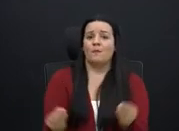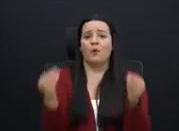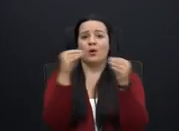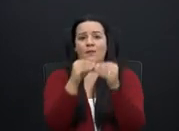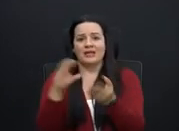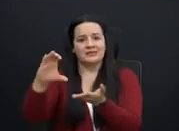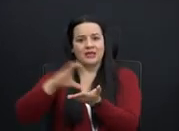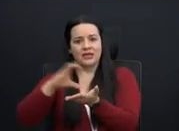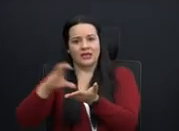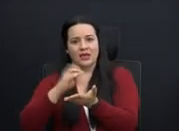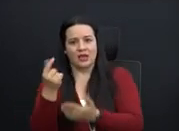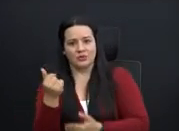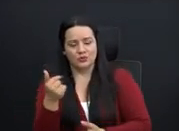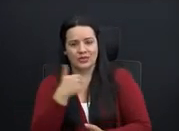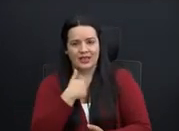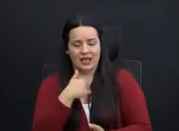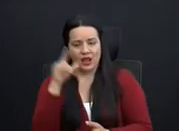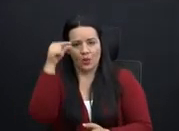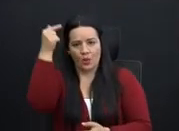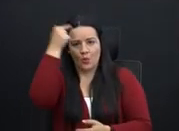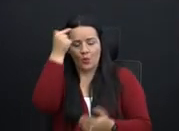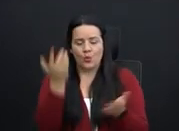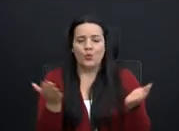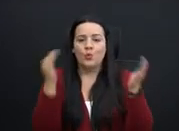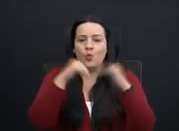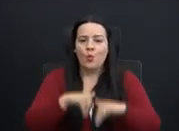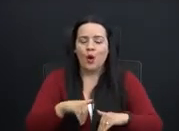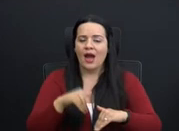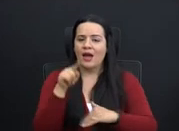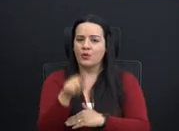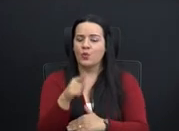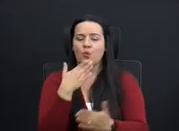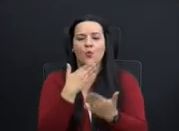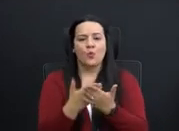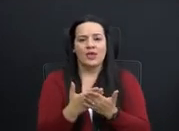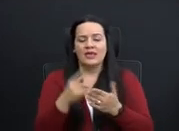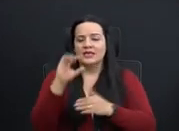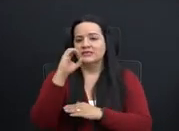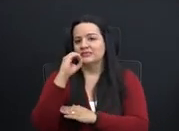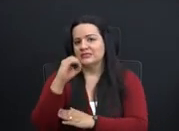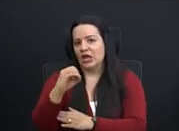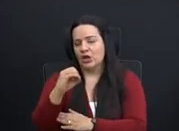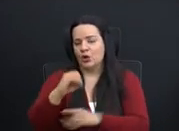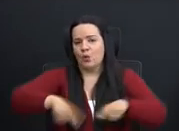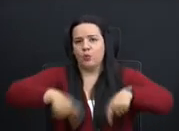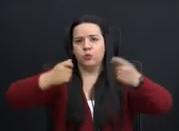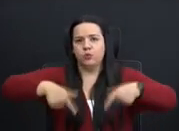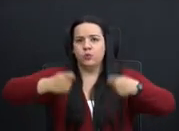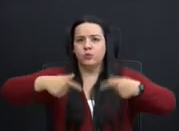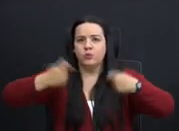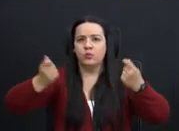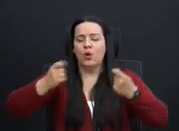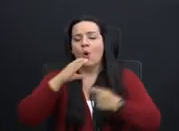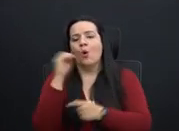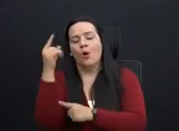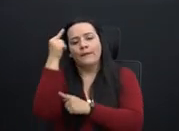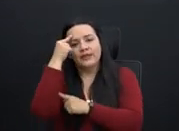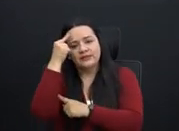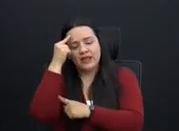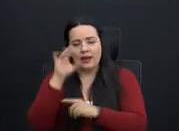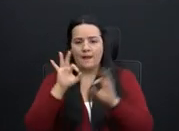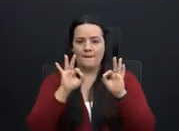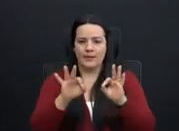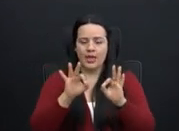tenga el gobierno, si no hay un eficiente, cero despilfarro, pensar bien las